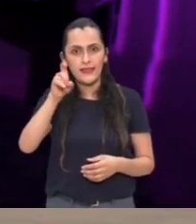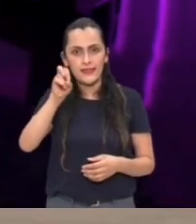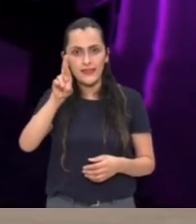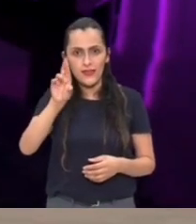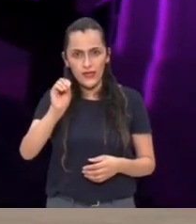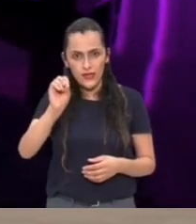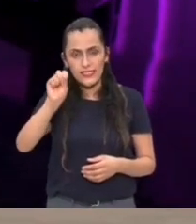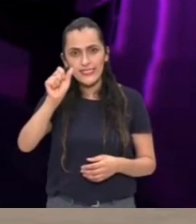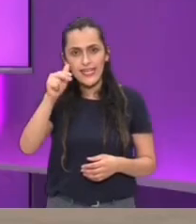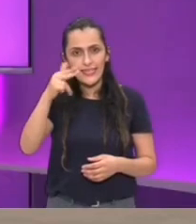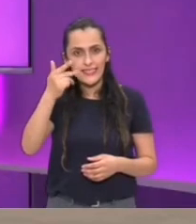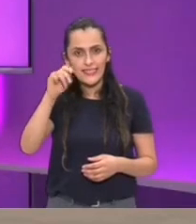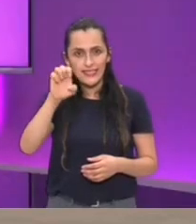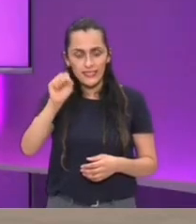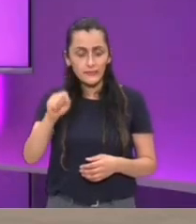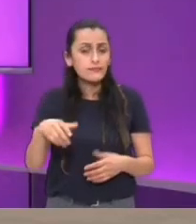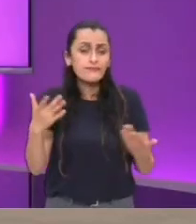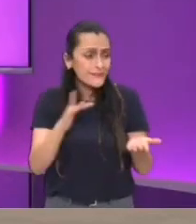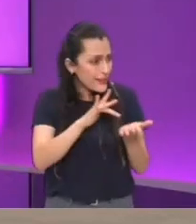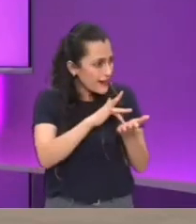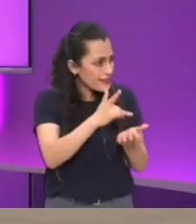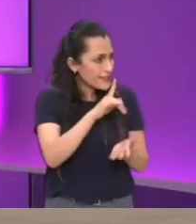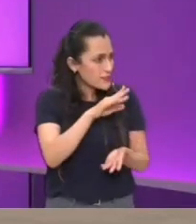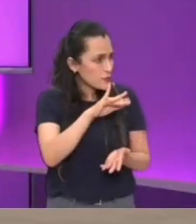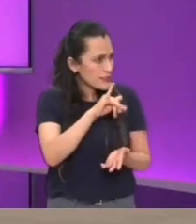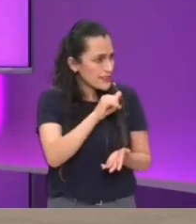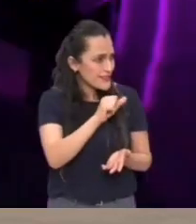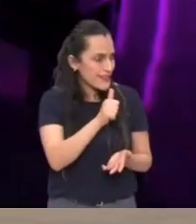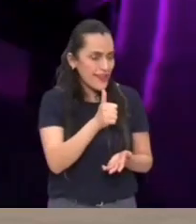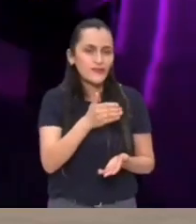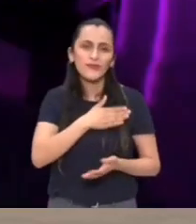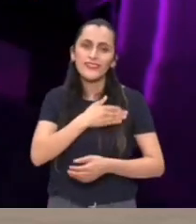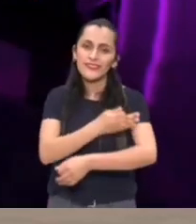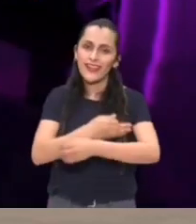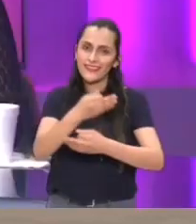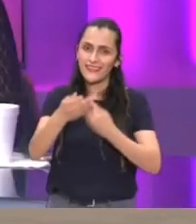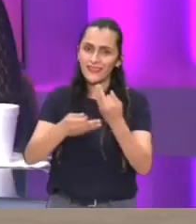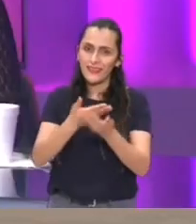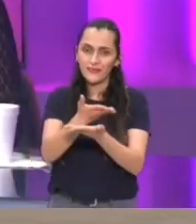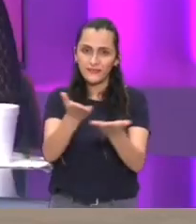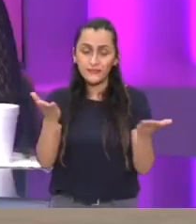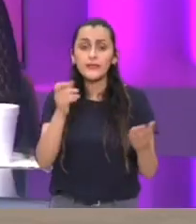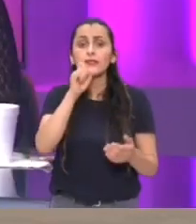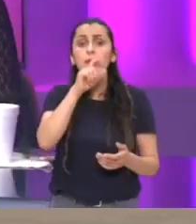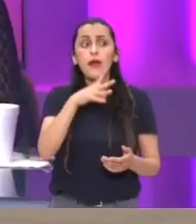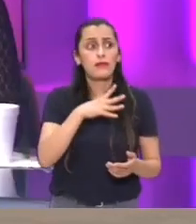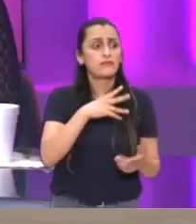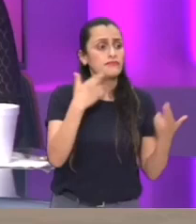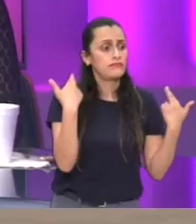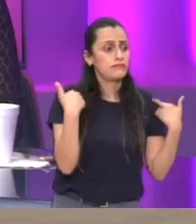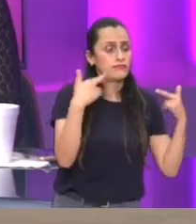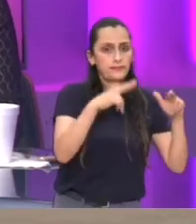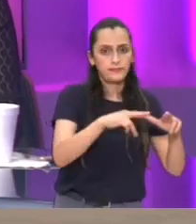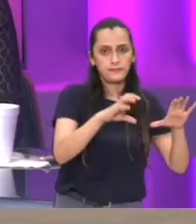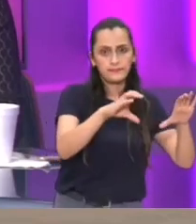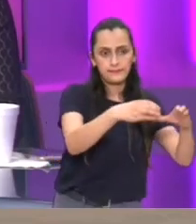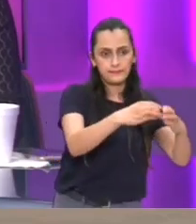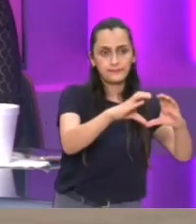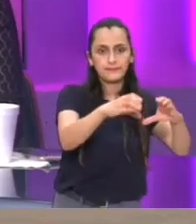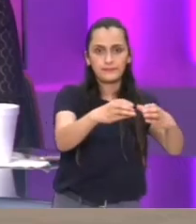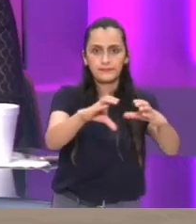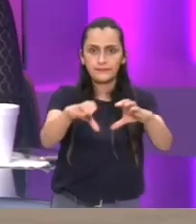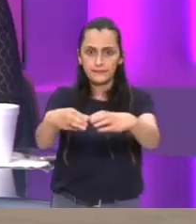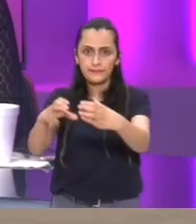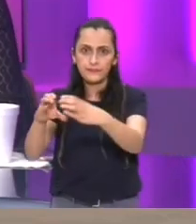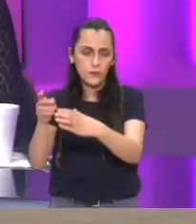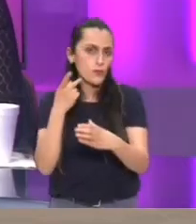Muy buenas tardes a todos. Gracias por estar aquí con nosotros. También nos acompañan las y los representantes de los diferentes institutos políticos que